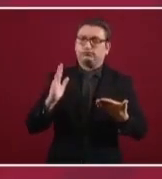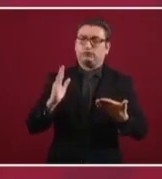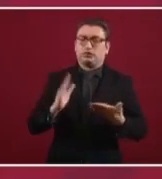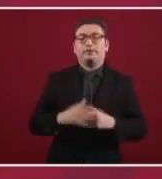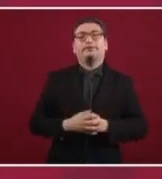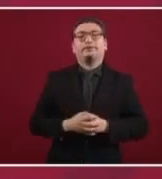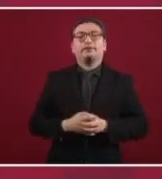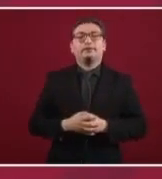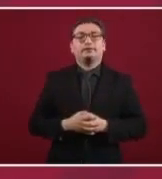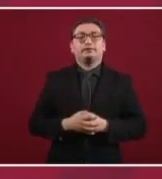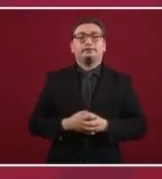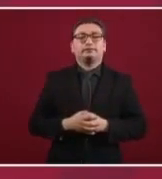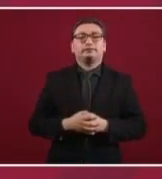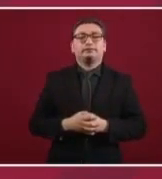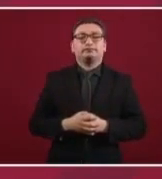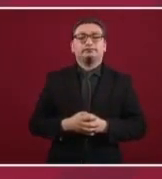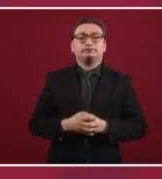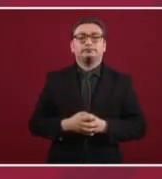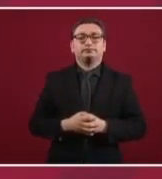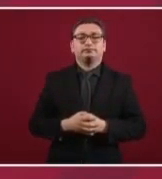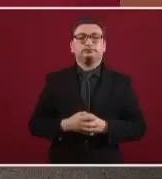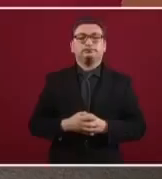su